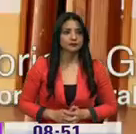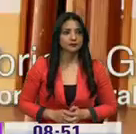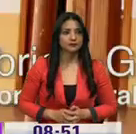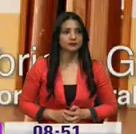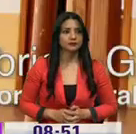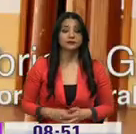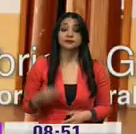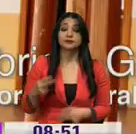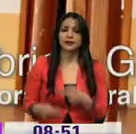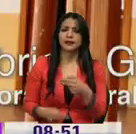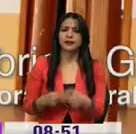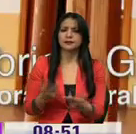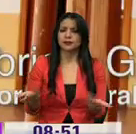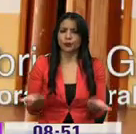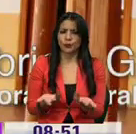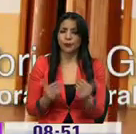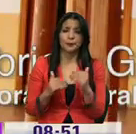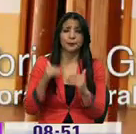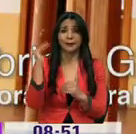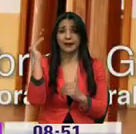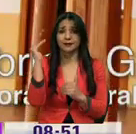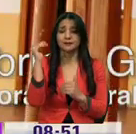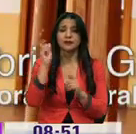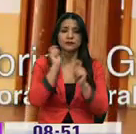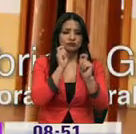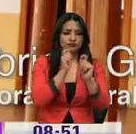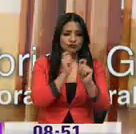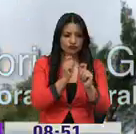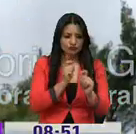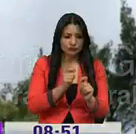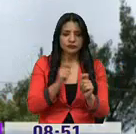mayor legado es el de los escritores,